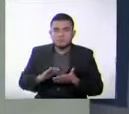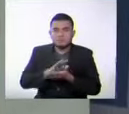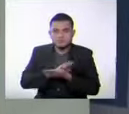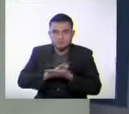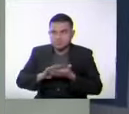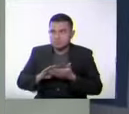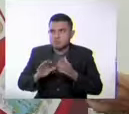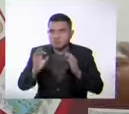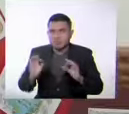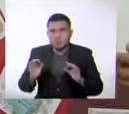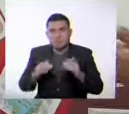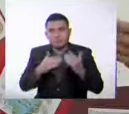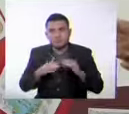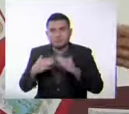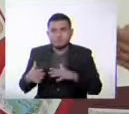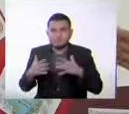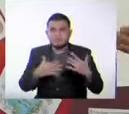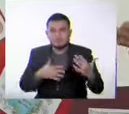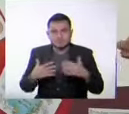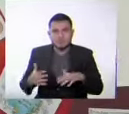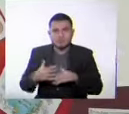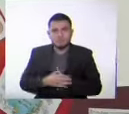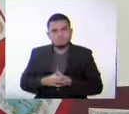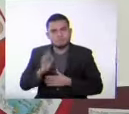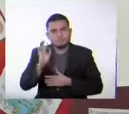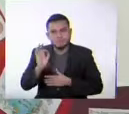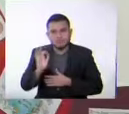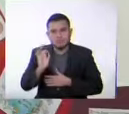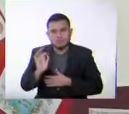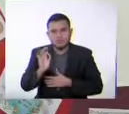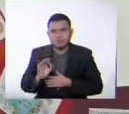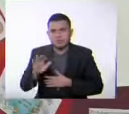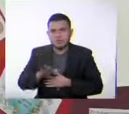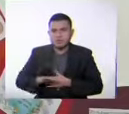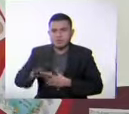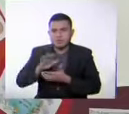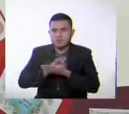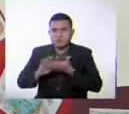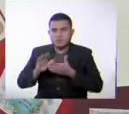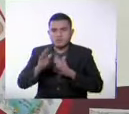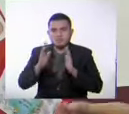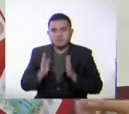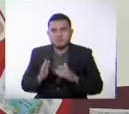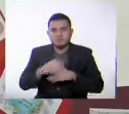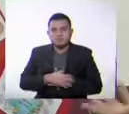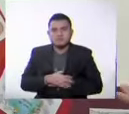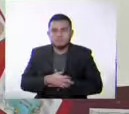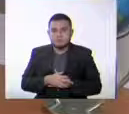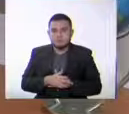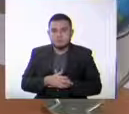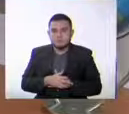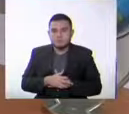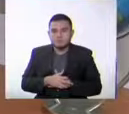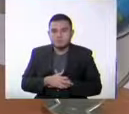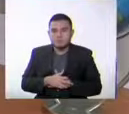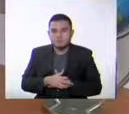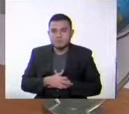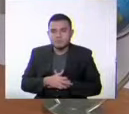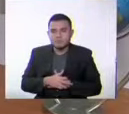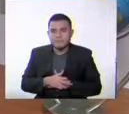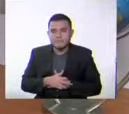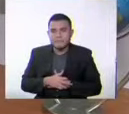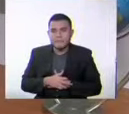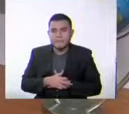haciendo diferentes actividades. Y qué rico es estar en un ambiente limpio y ordenado. Y todo se hace más rápido, es trabajo en equipo al final, trabajo en desde equipo,